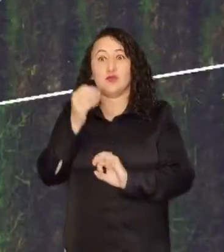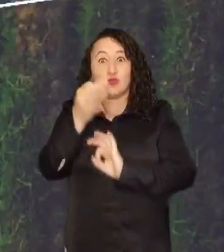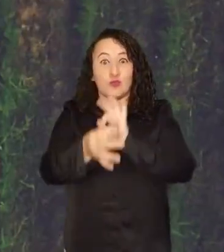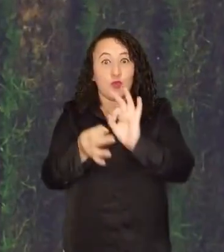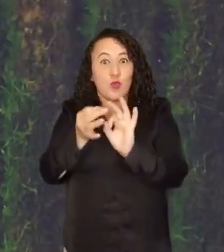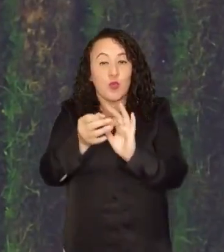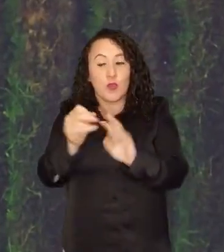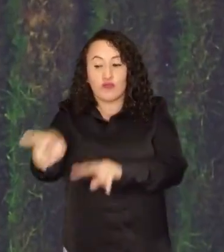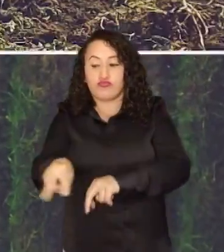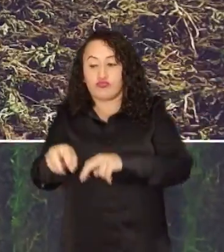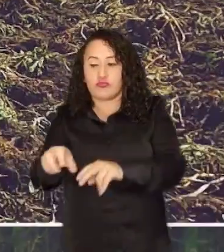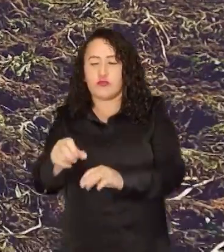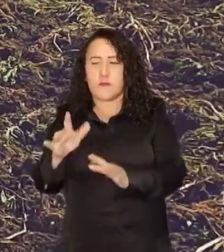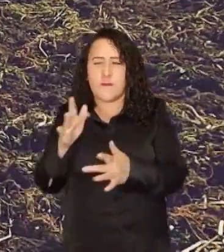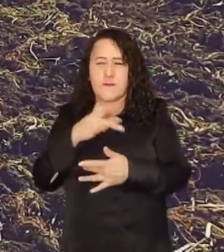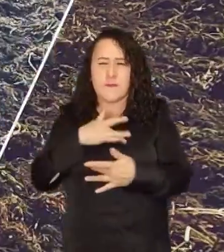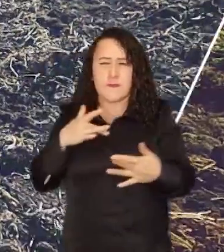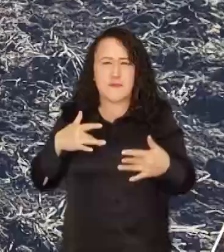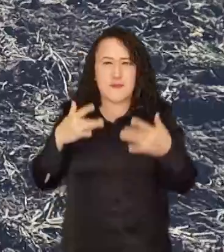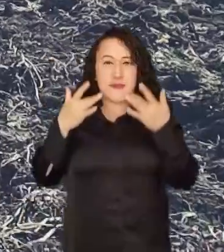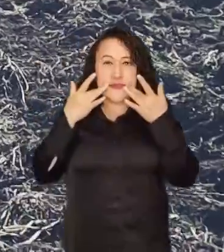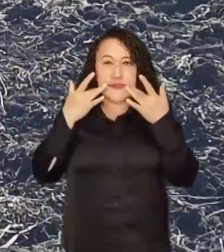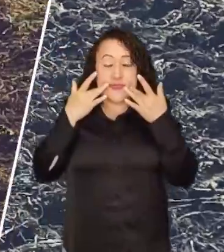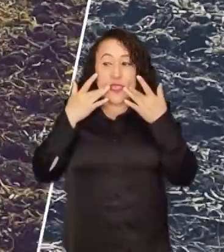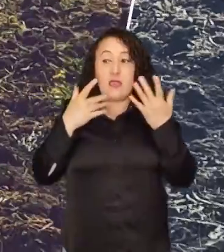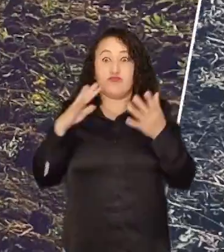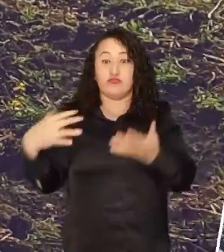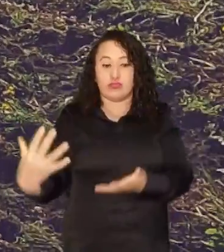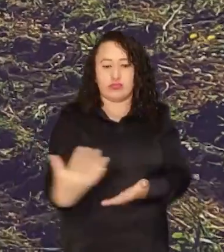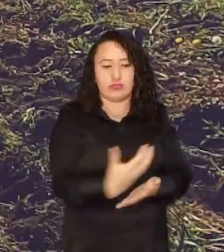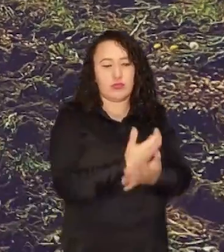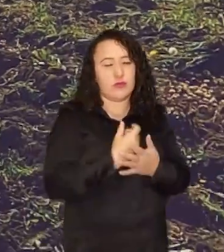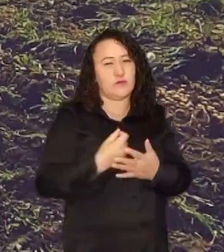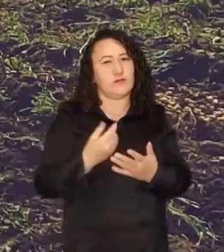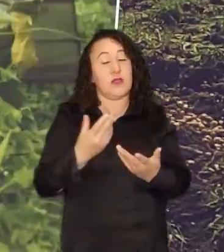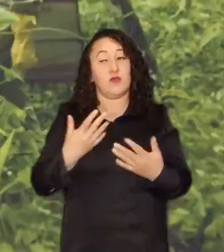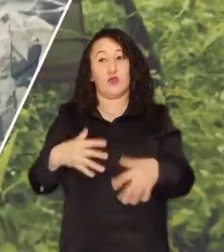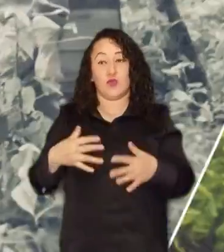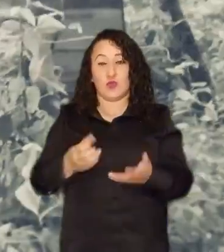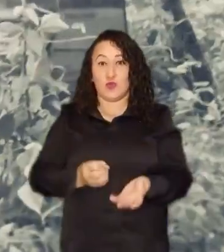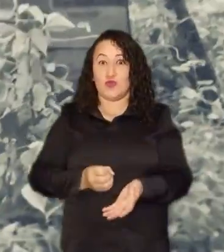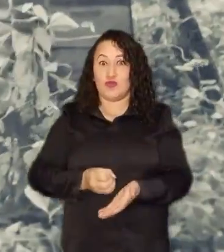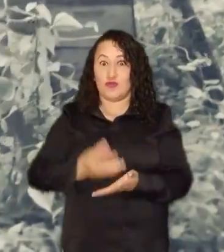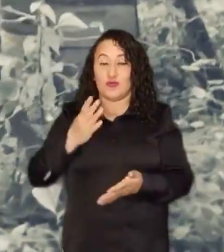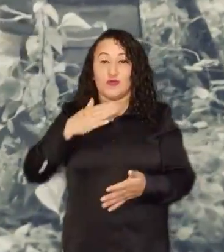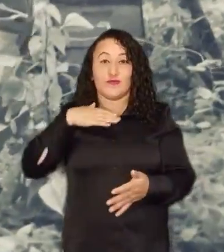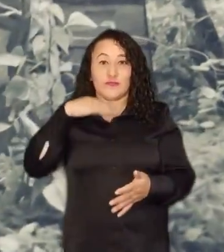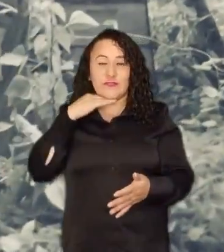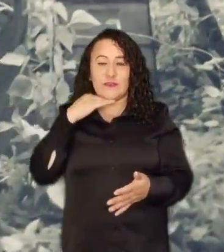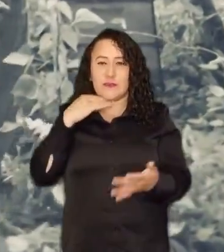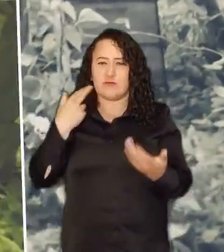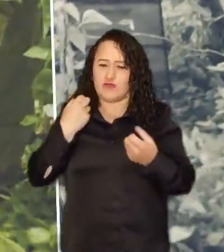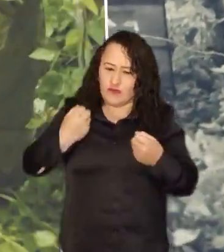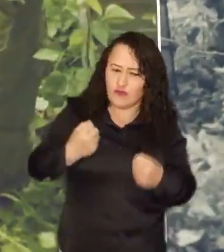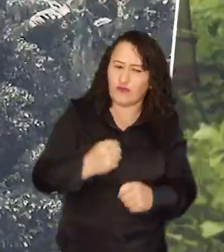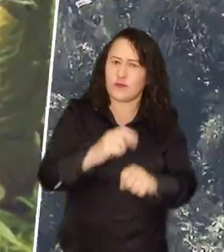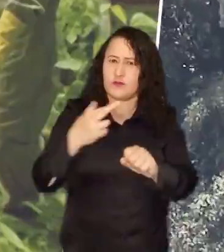de las campesinas y campesinos, cuiden el ambiente y mitiguen también los efectos del cambio climático.